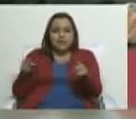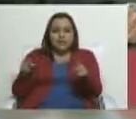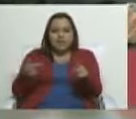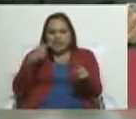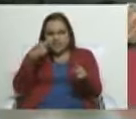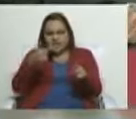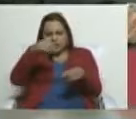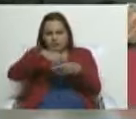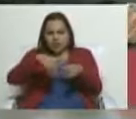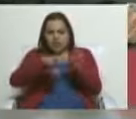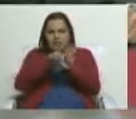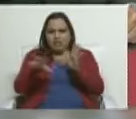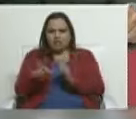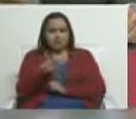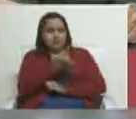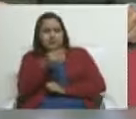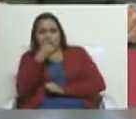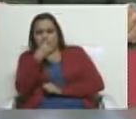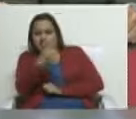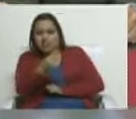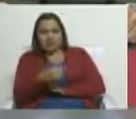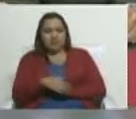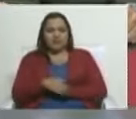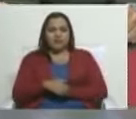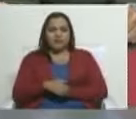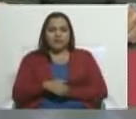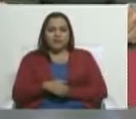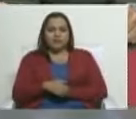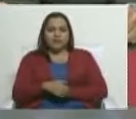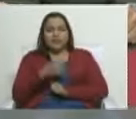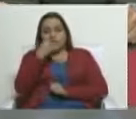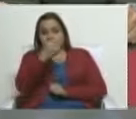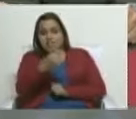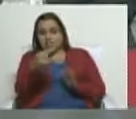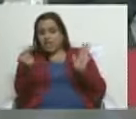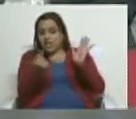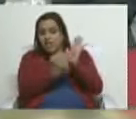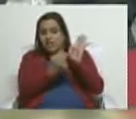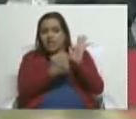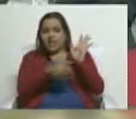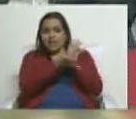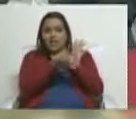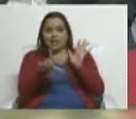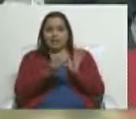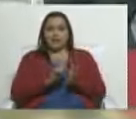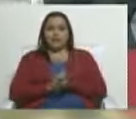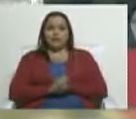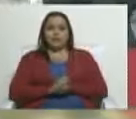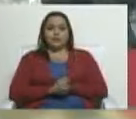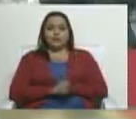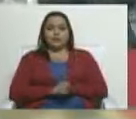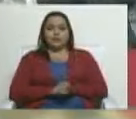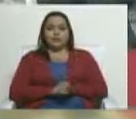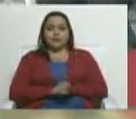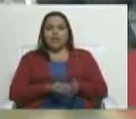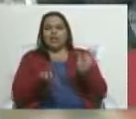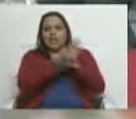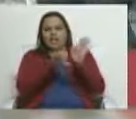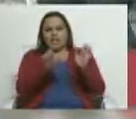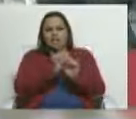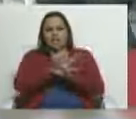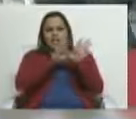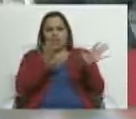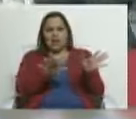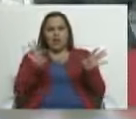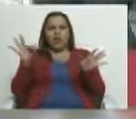eso en esa ley? No se está diciendo. Lo que se está diciendo es que es una ley que va a, de alguna manera, la ley define el